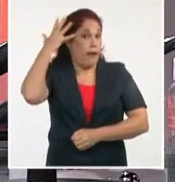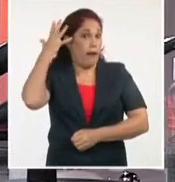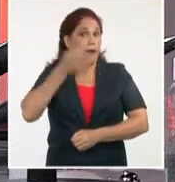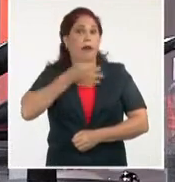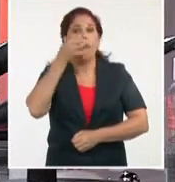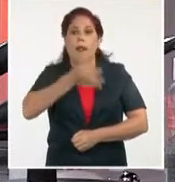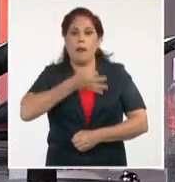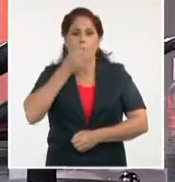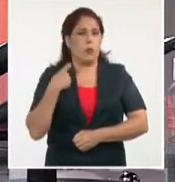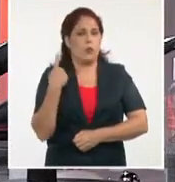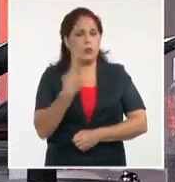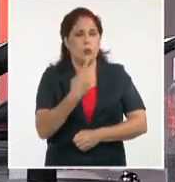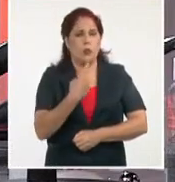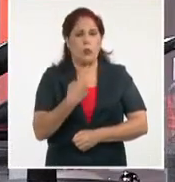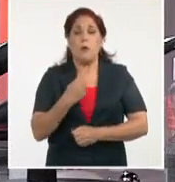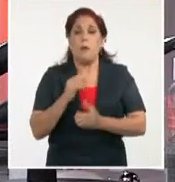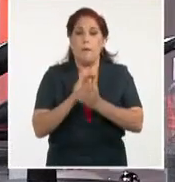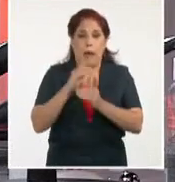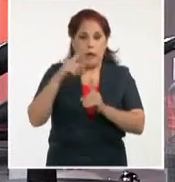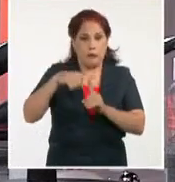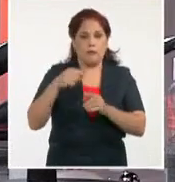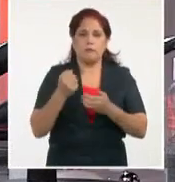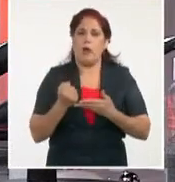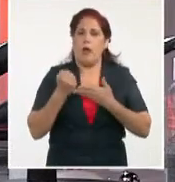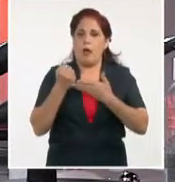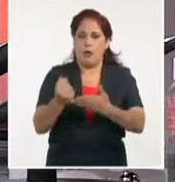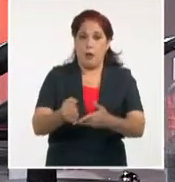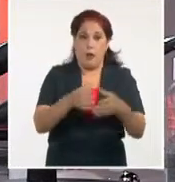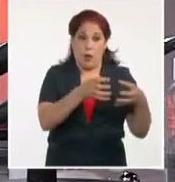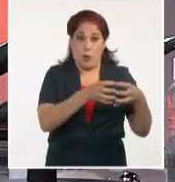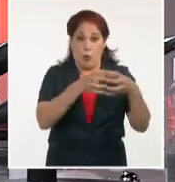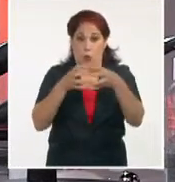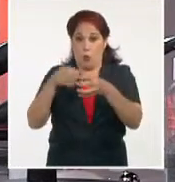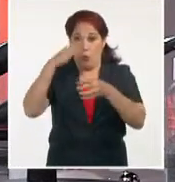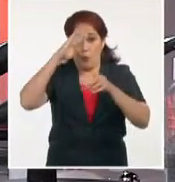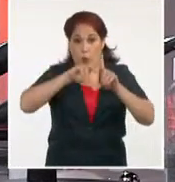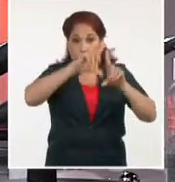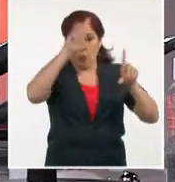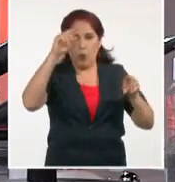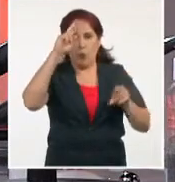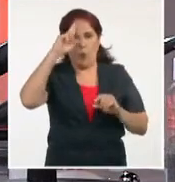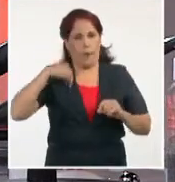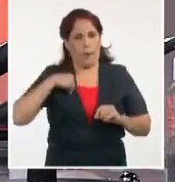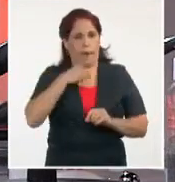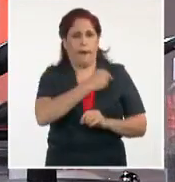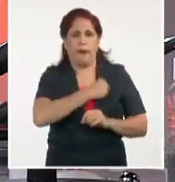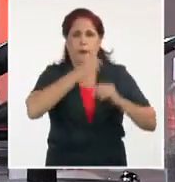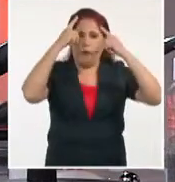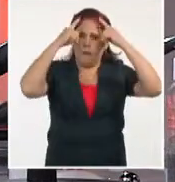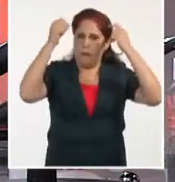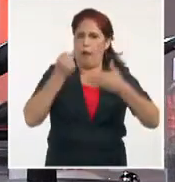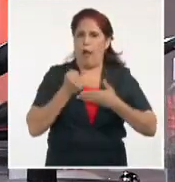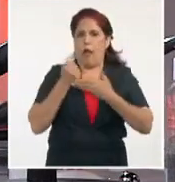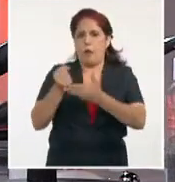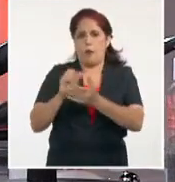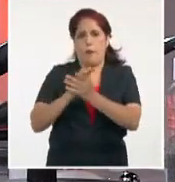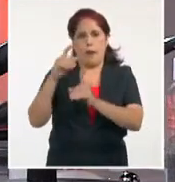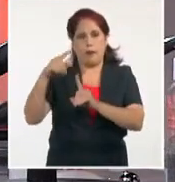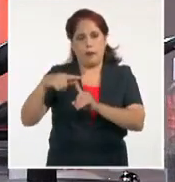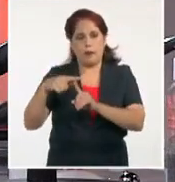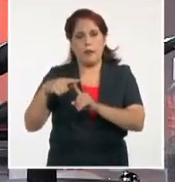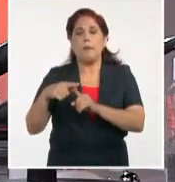del partido. Y señaló también que brigadas del país de médicos, enfermeras, apoyarán a Matanzas para superar la